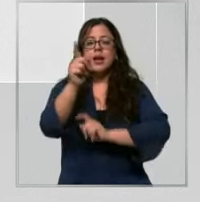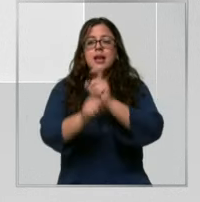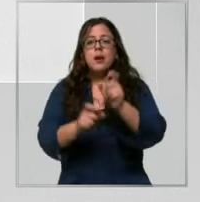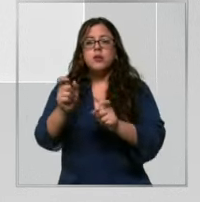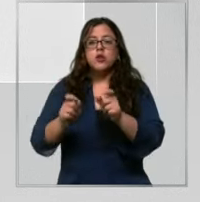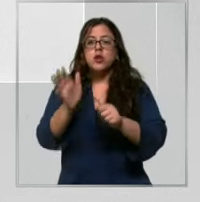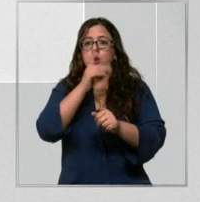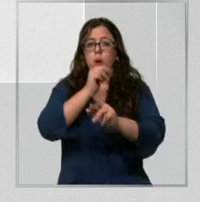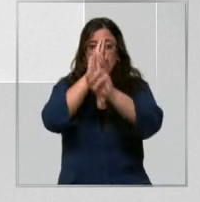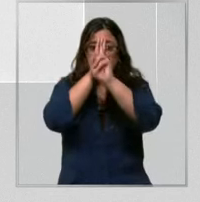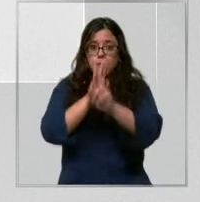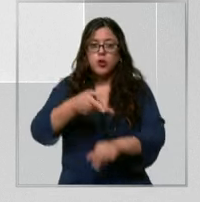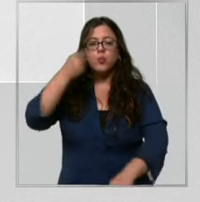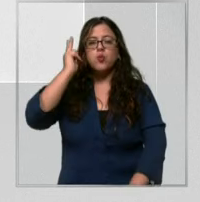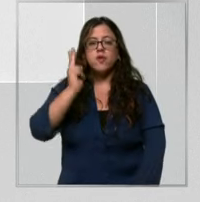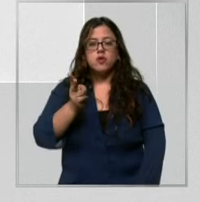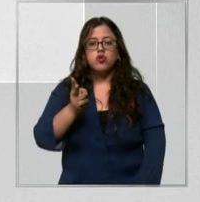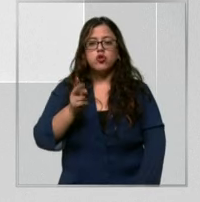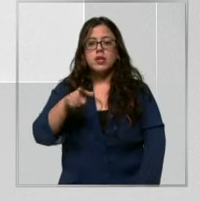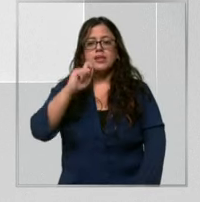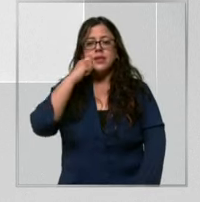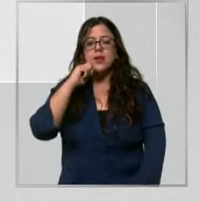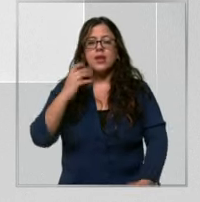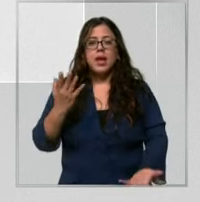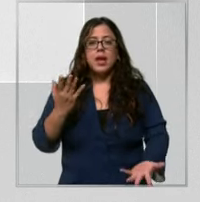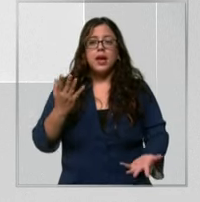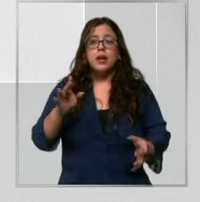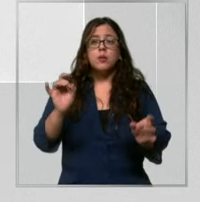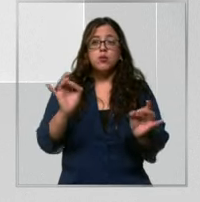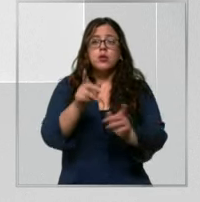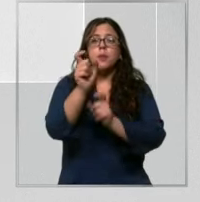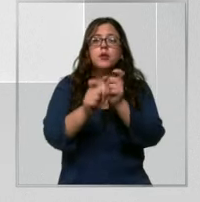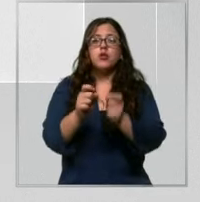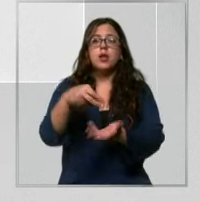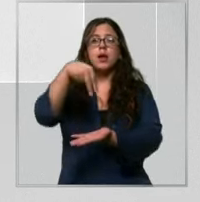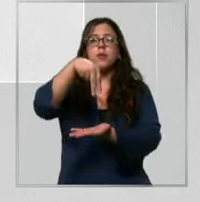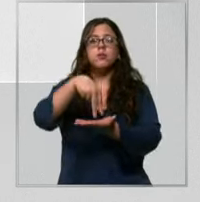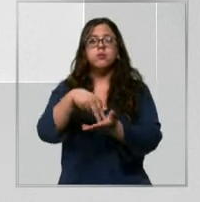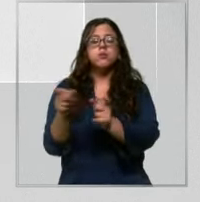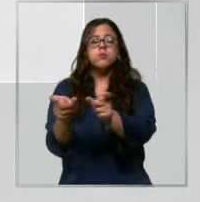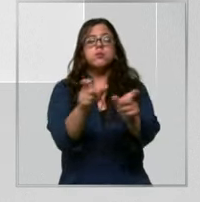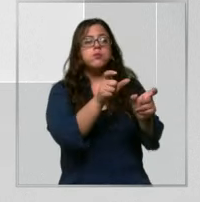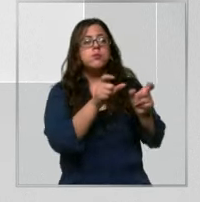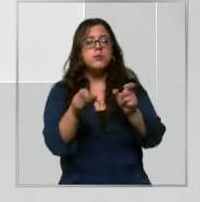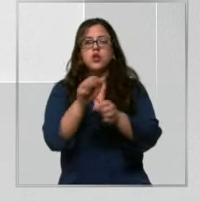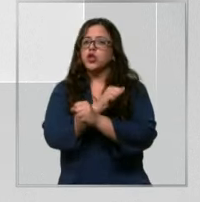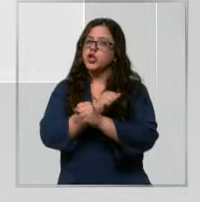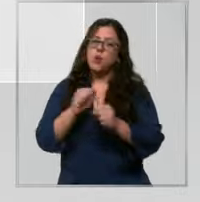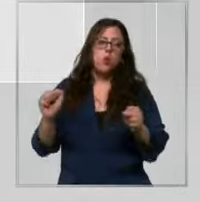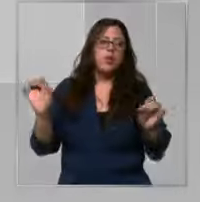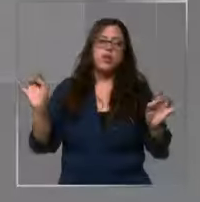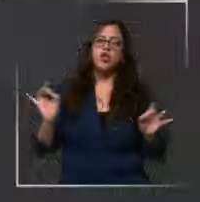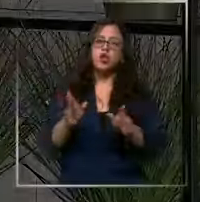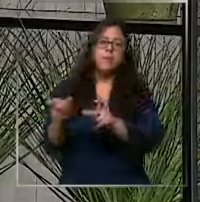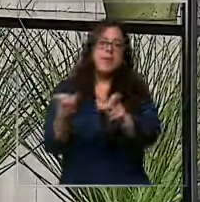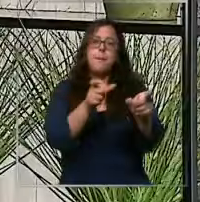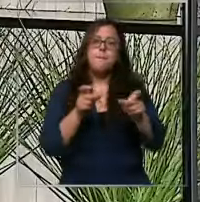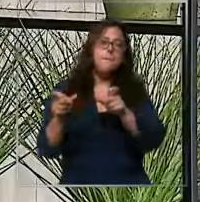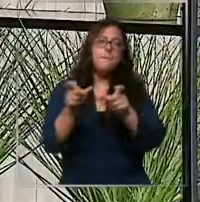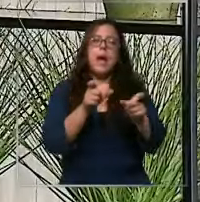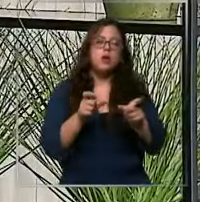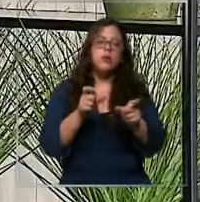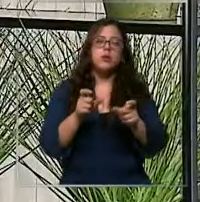personas no respetan esta prohibición. Implicaría tener personal de punto fijo y ello no es posible, salvo patrullajes. Hay